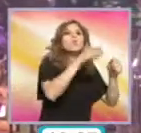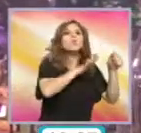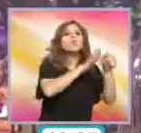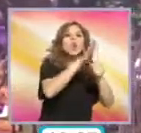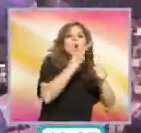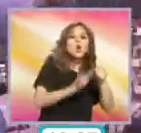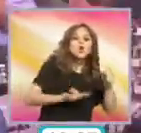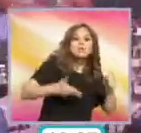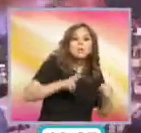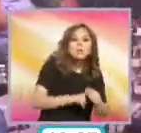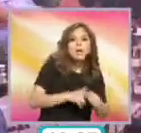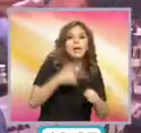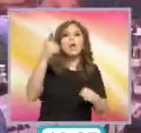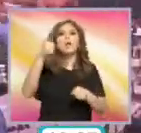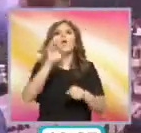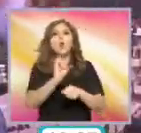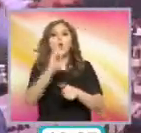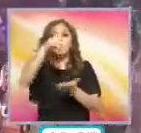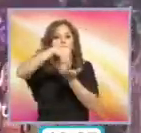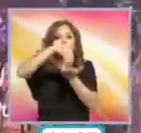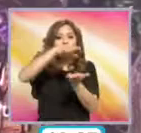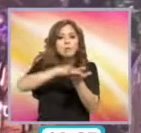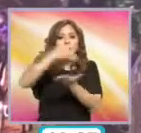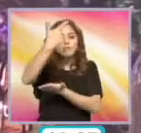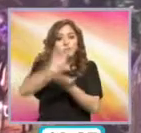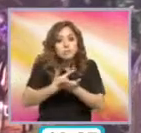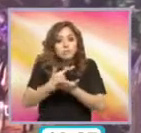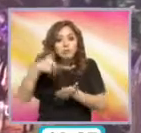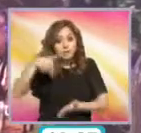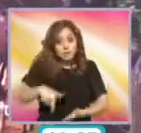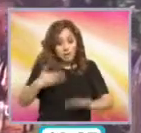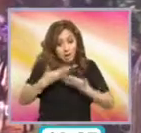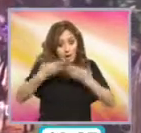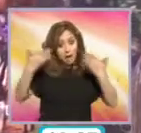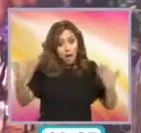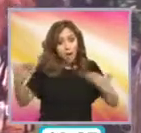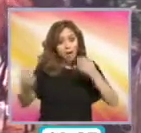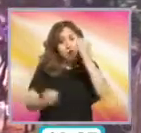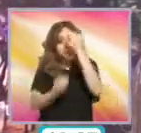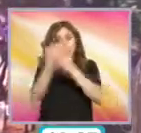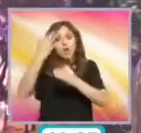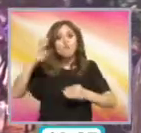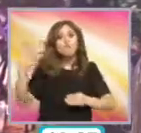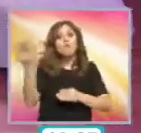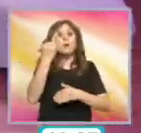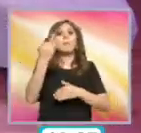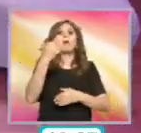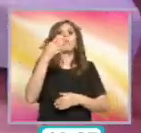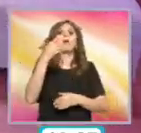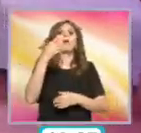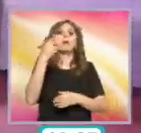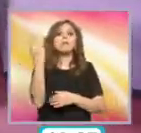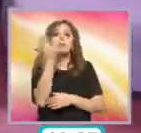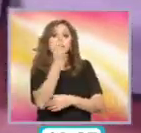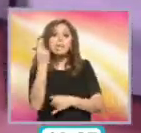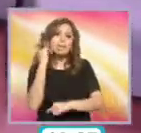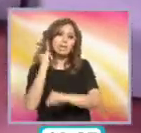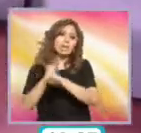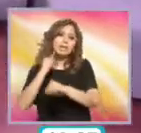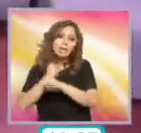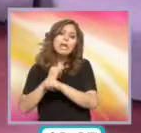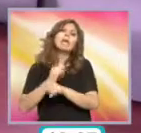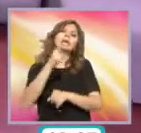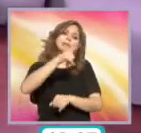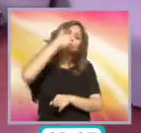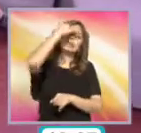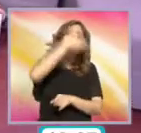consultas. Hoy dependemos mucho de las telecomunicaciones, cosa que por supuesto puede tener su cosa no tan positiva. Sus pros y contras. Pero